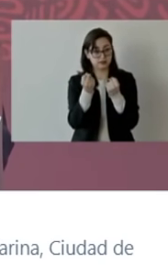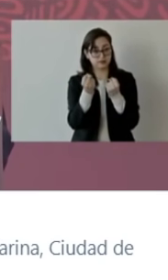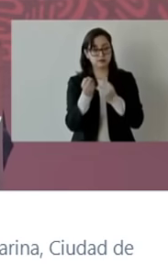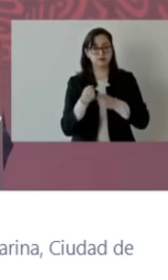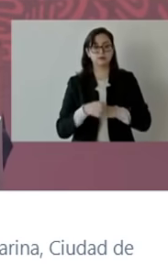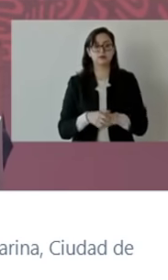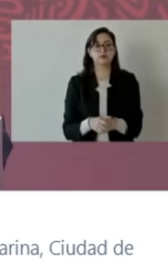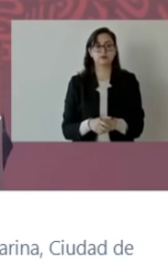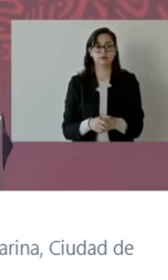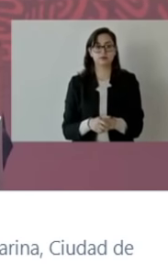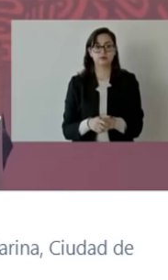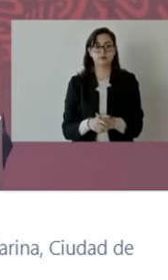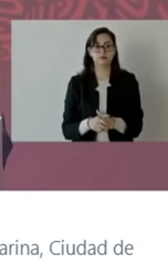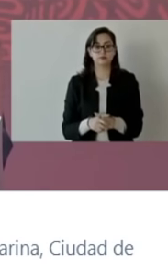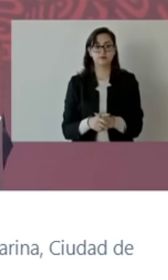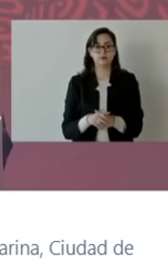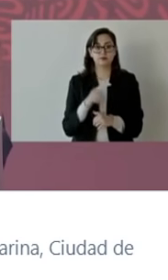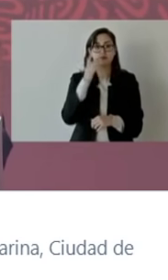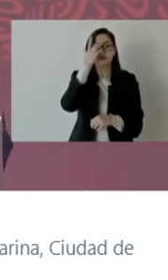Se